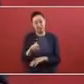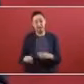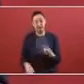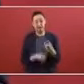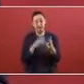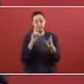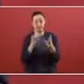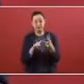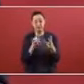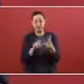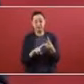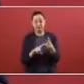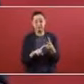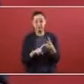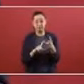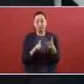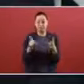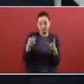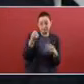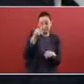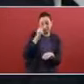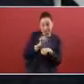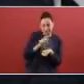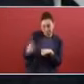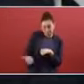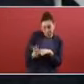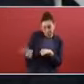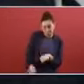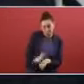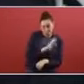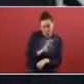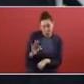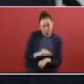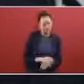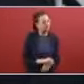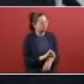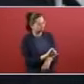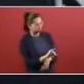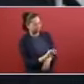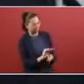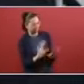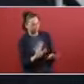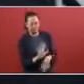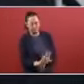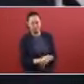hacerle unas preguntas a la secretaria de la Función Pública. Sí, cómo no. Mire,